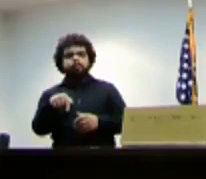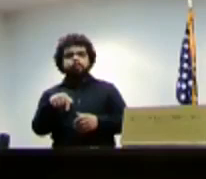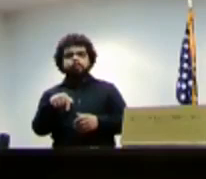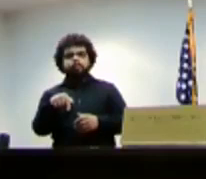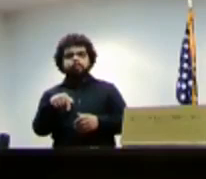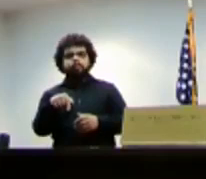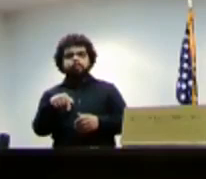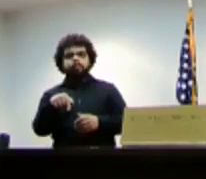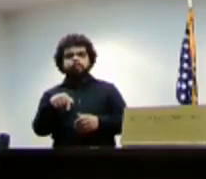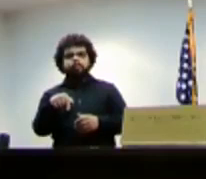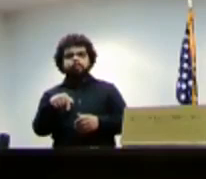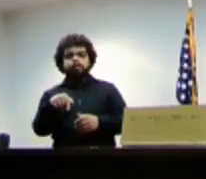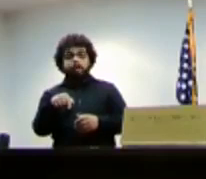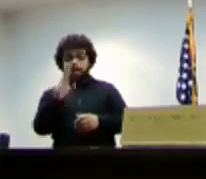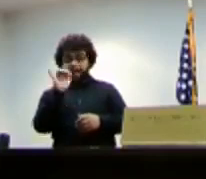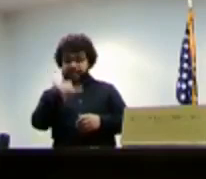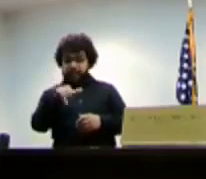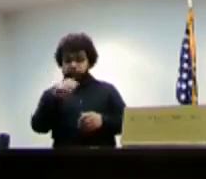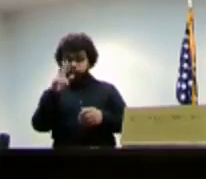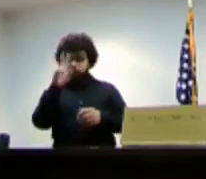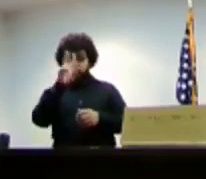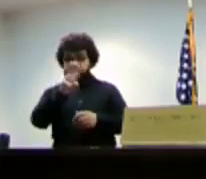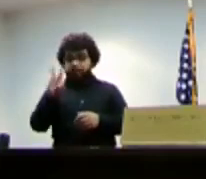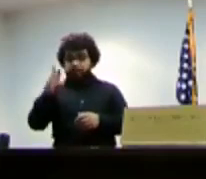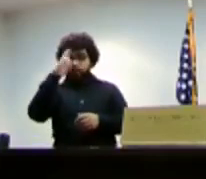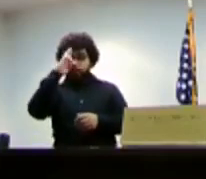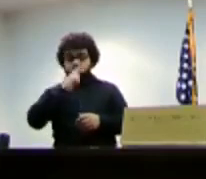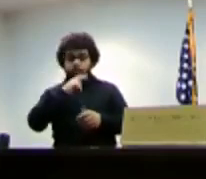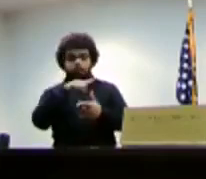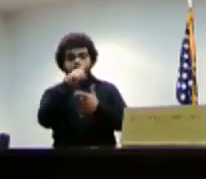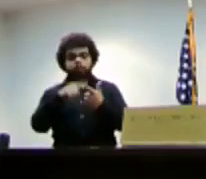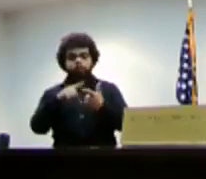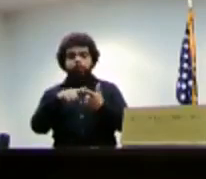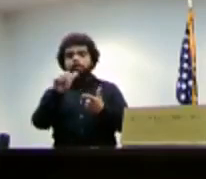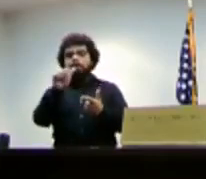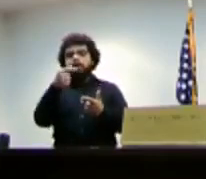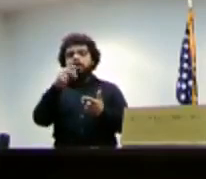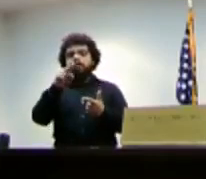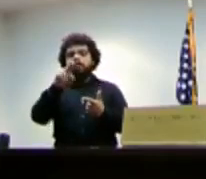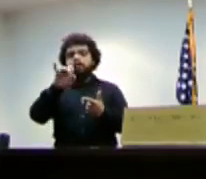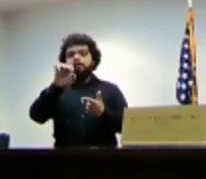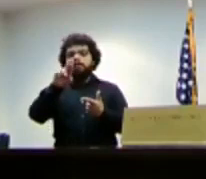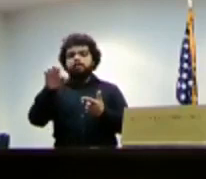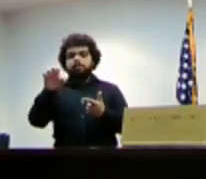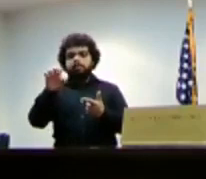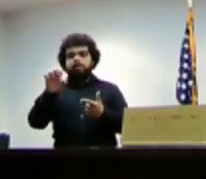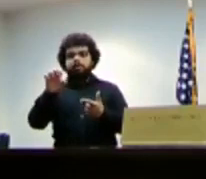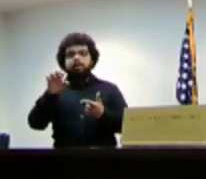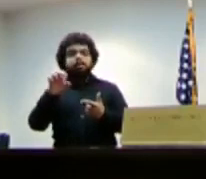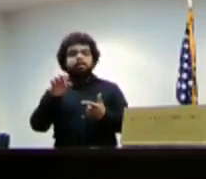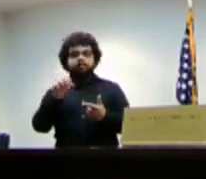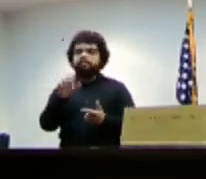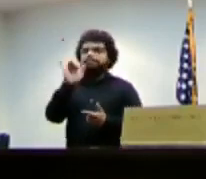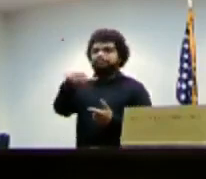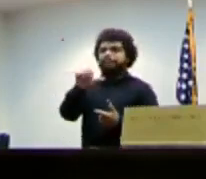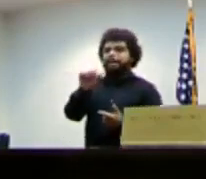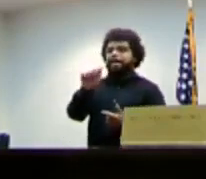fue el 22 de agosto, luego Aguirre. Aguirre. Ok, estaba en Aguirre. En